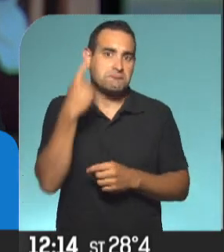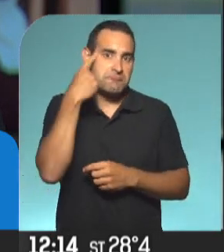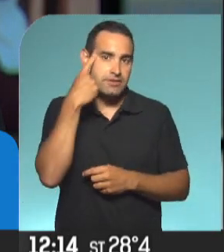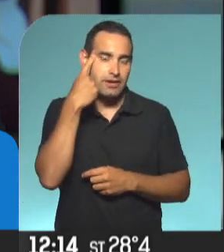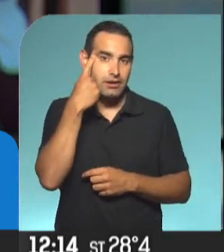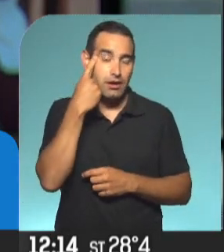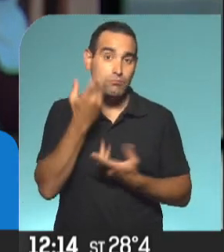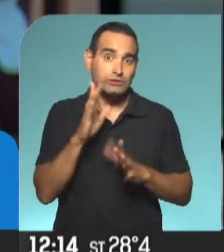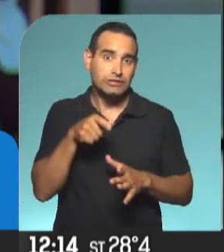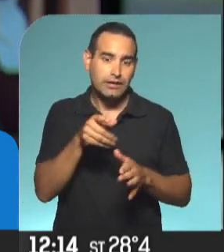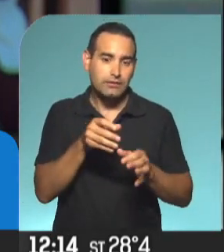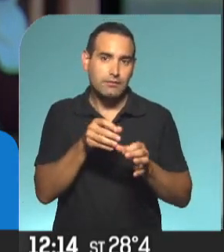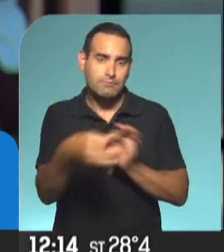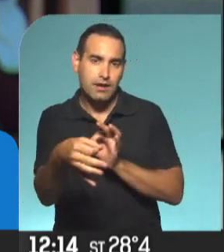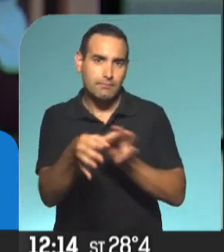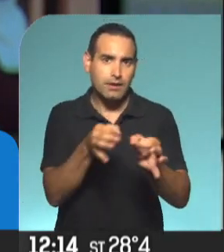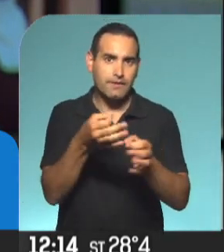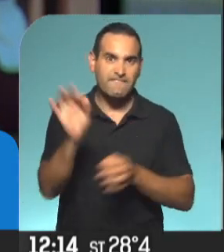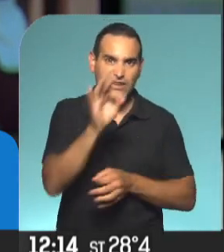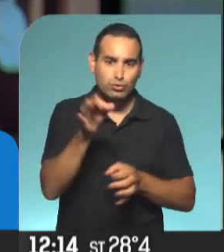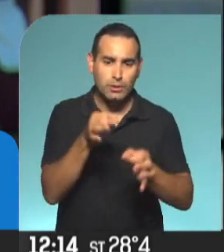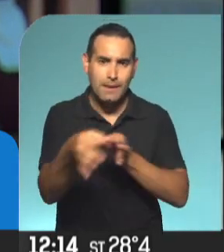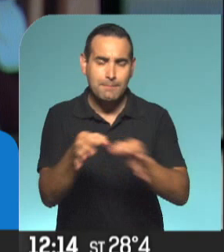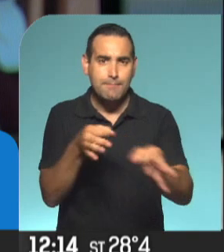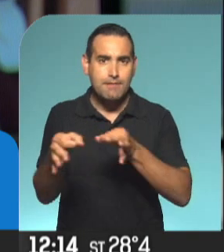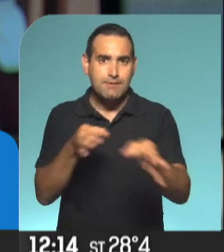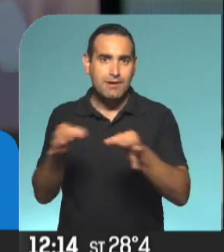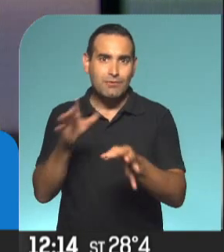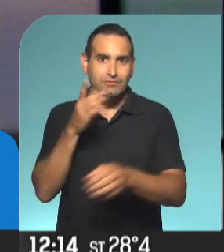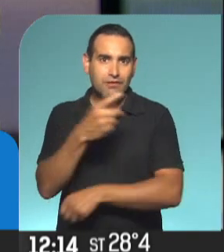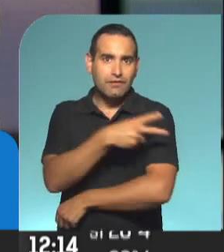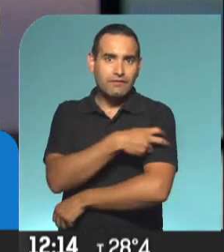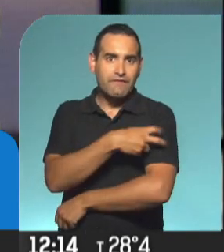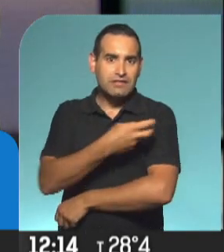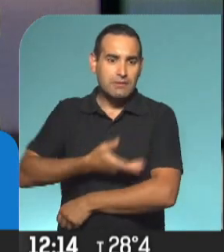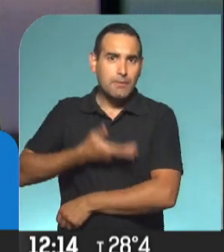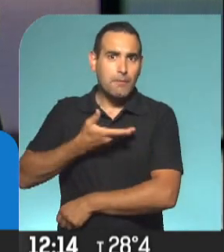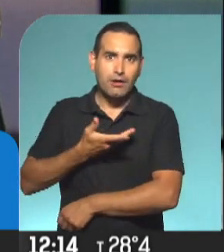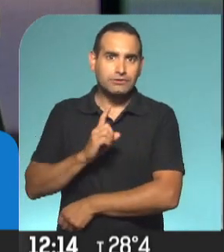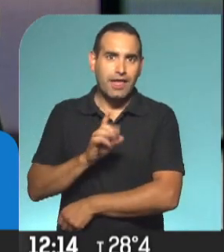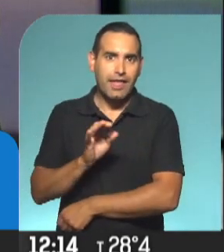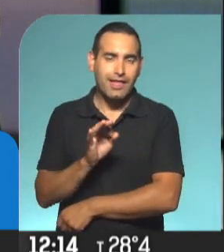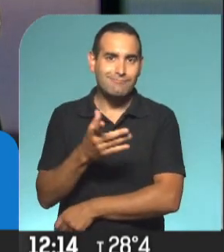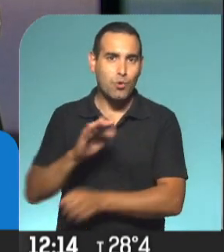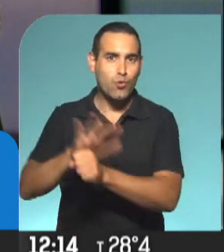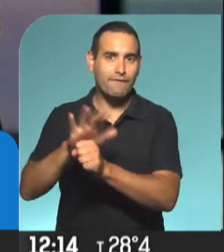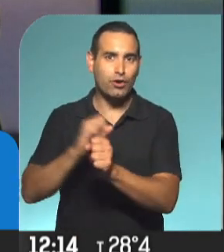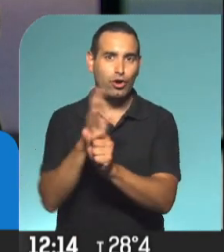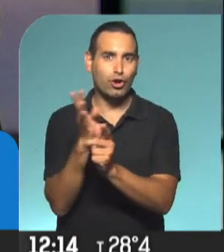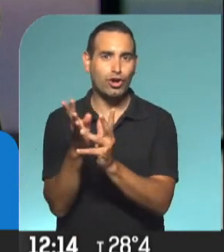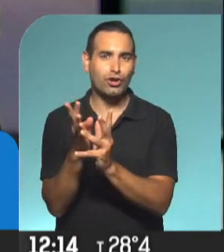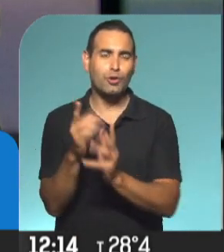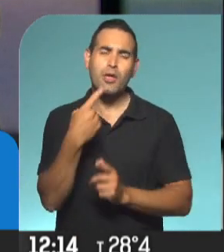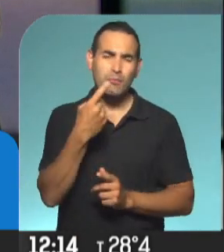podría llegar a debilitar la respuesta inmune frente a esta nueva cepa. Esto se ha comprobado que no